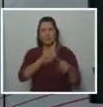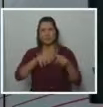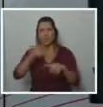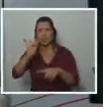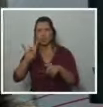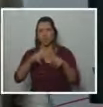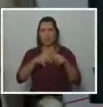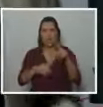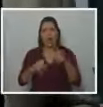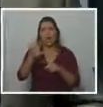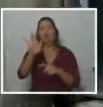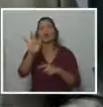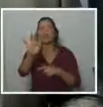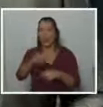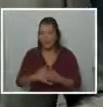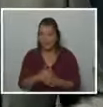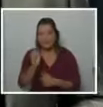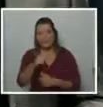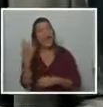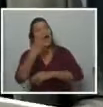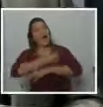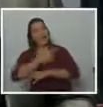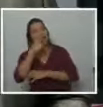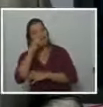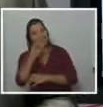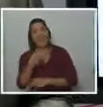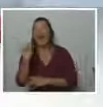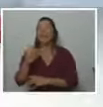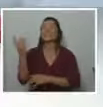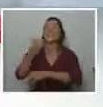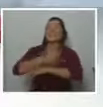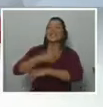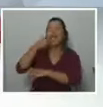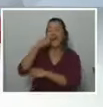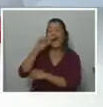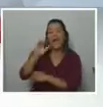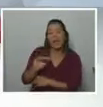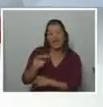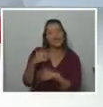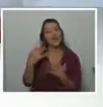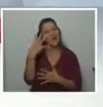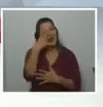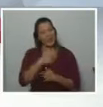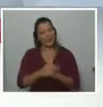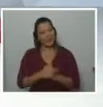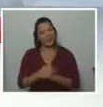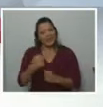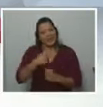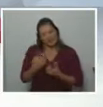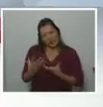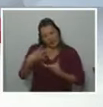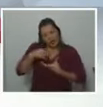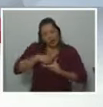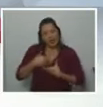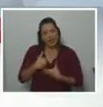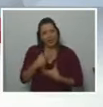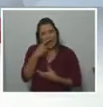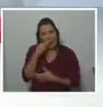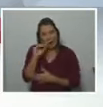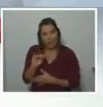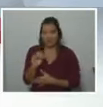12, 4, 6, 6, 8, 9. Ahí está. El día del niño. ¿El día del niño? Sí. Ay, qué bonito. Y uno que tiene ese niño por dentro. Ah,